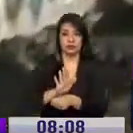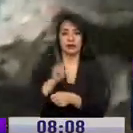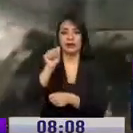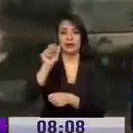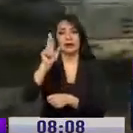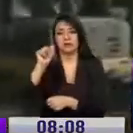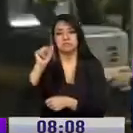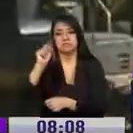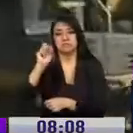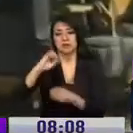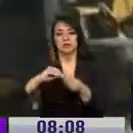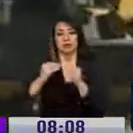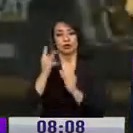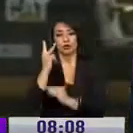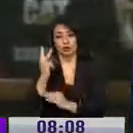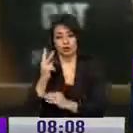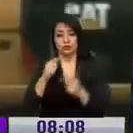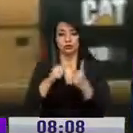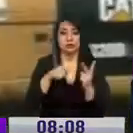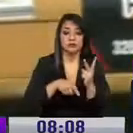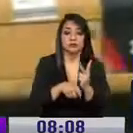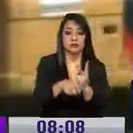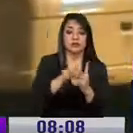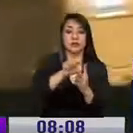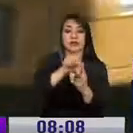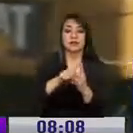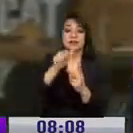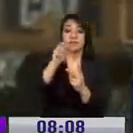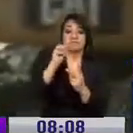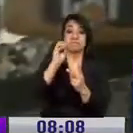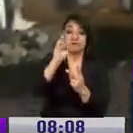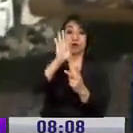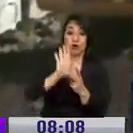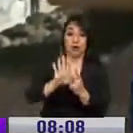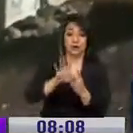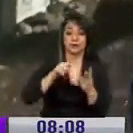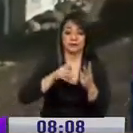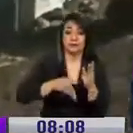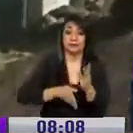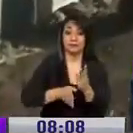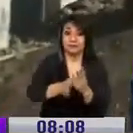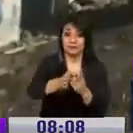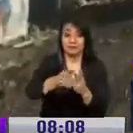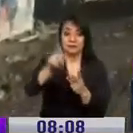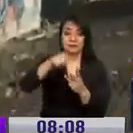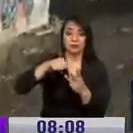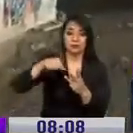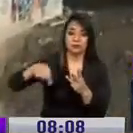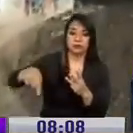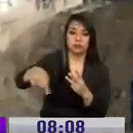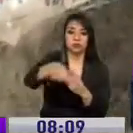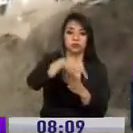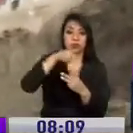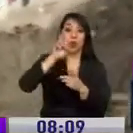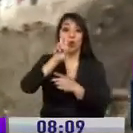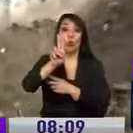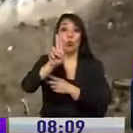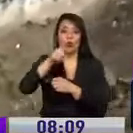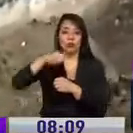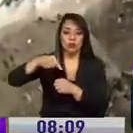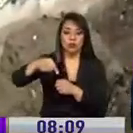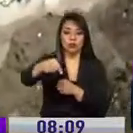realizó el gobierno de Pichincha, utiliza la avenida Zamora, venía aquí al sector de la avenida Zamora y tenía que dar un giro en U en